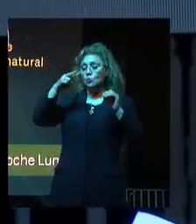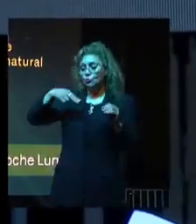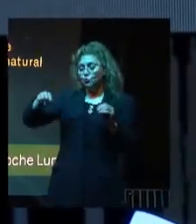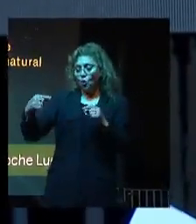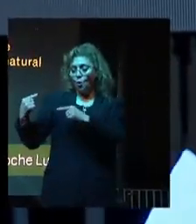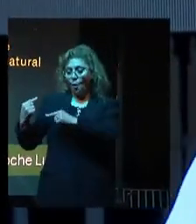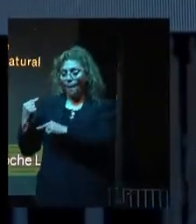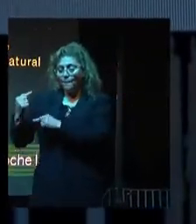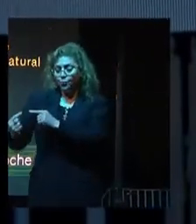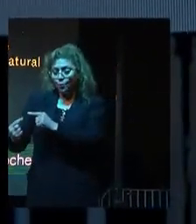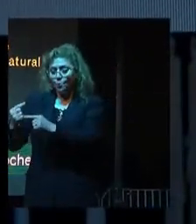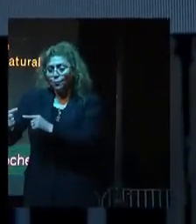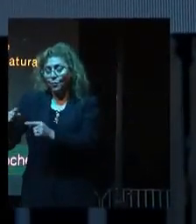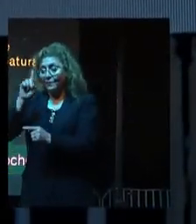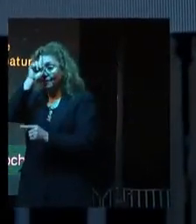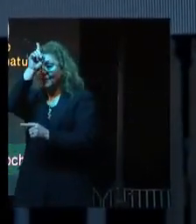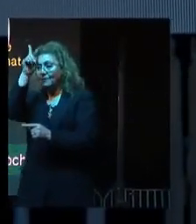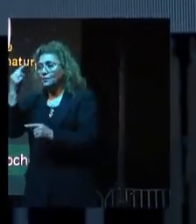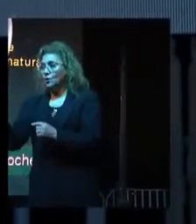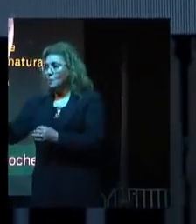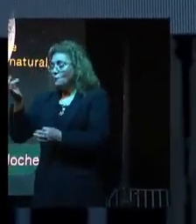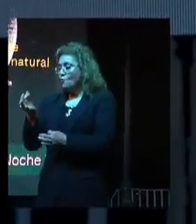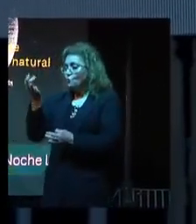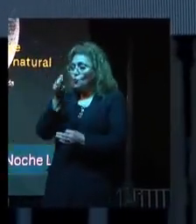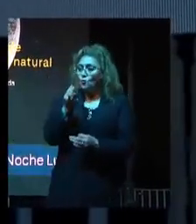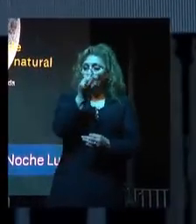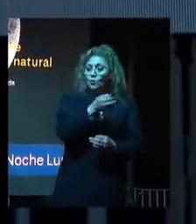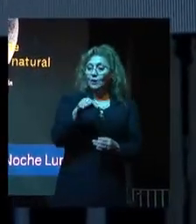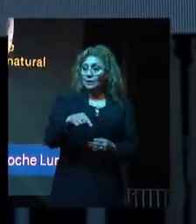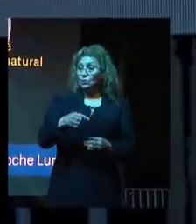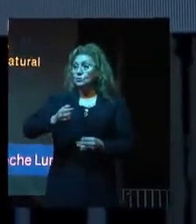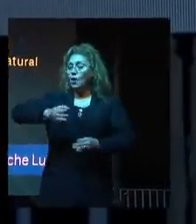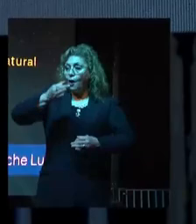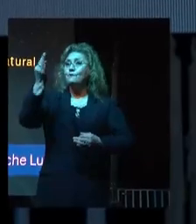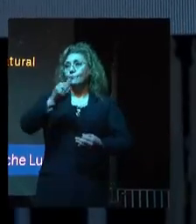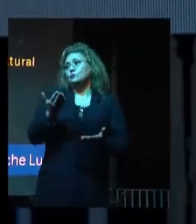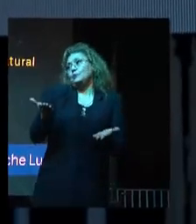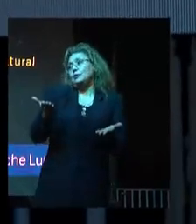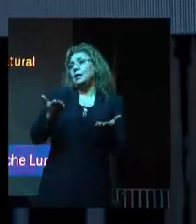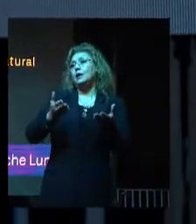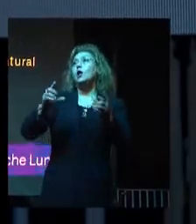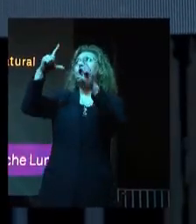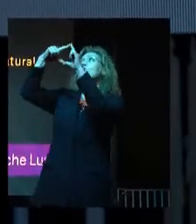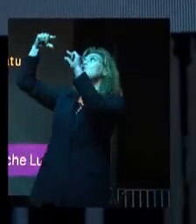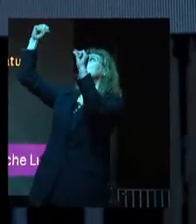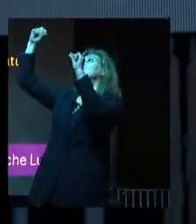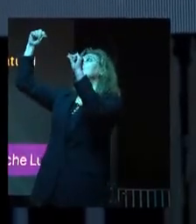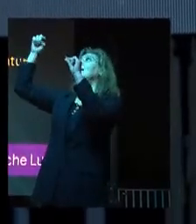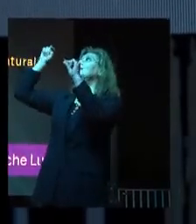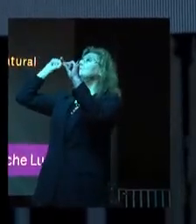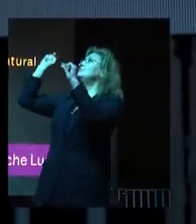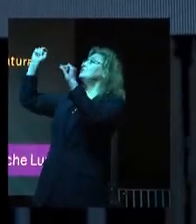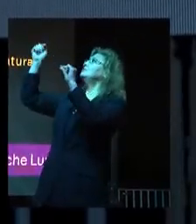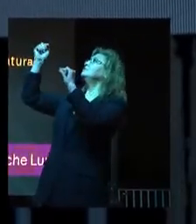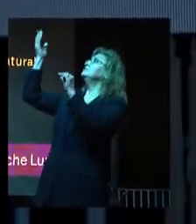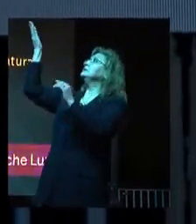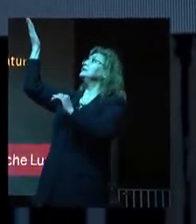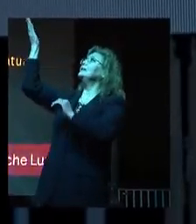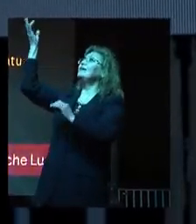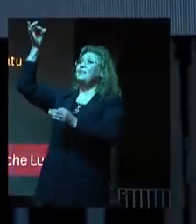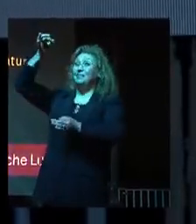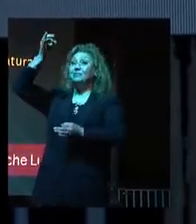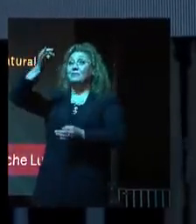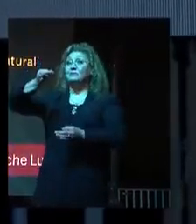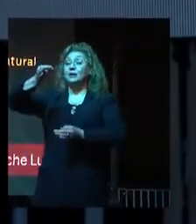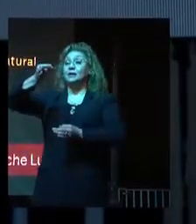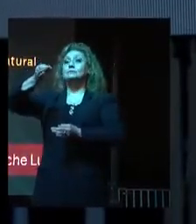heredando tradiciones en forma oral, ellos funcionaban mucho con la luna, y la luna define, claro,